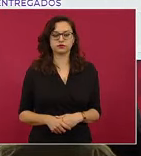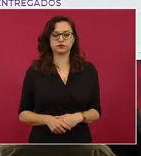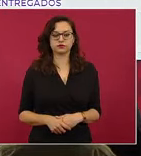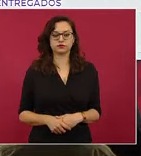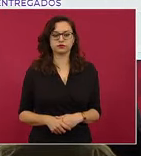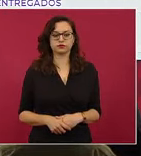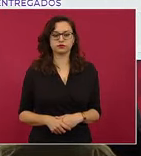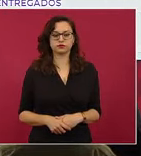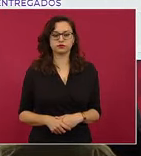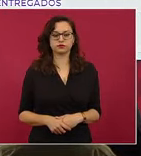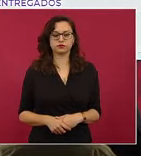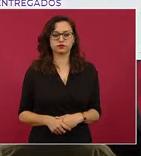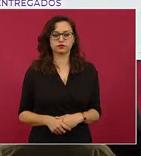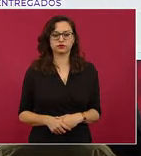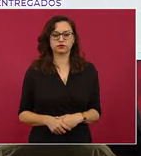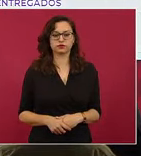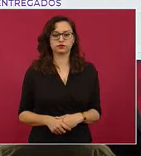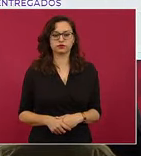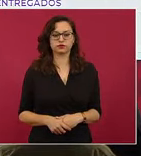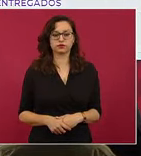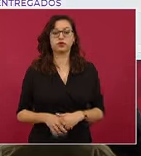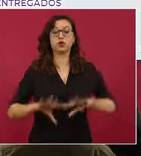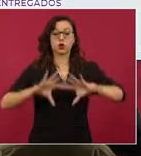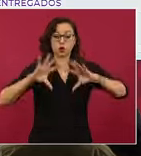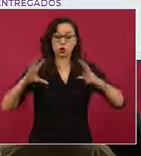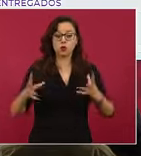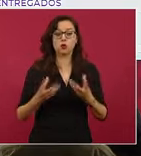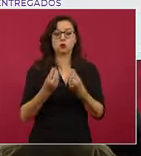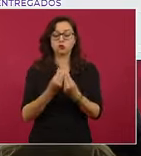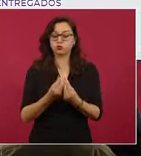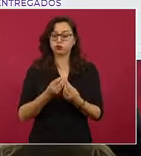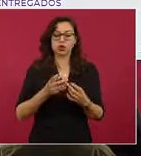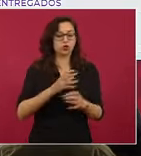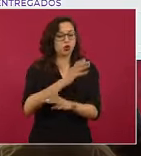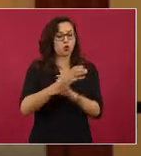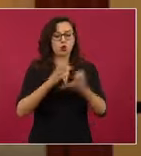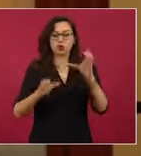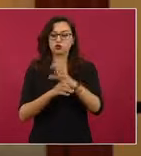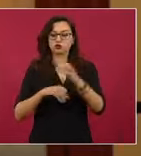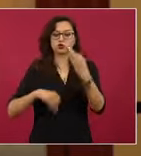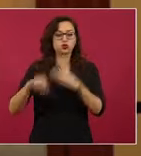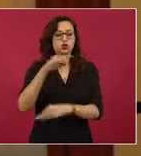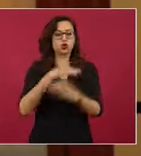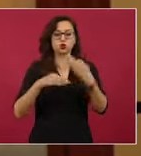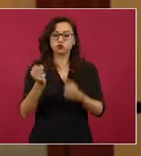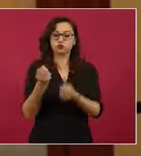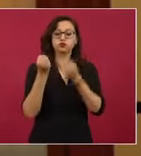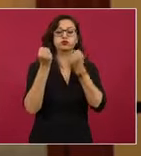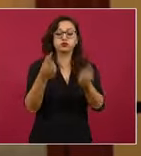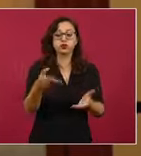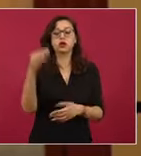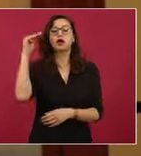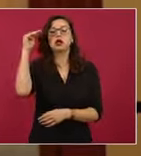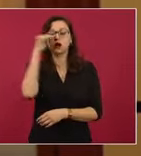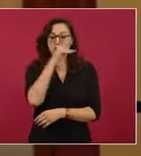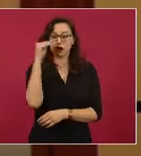mexicano, y son totalmente gratuitos en la entrega.